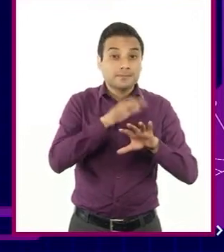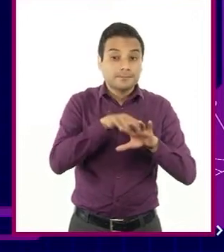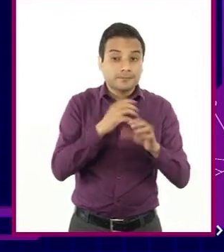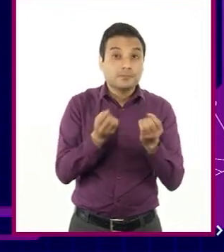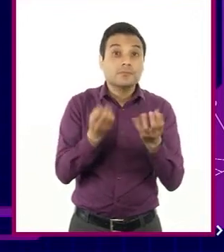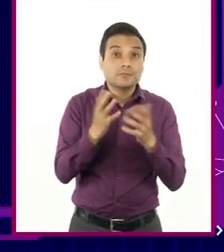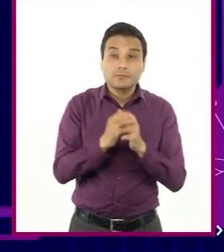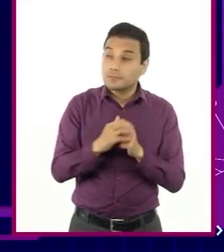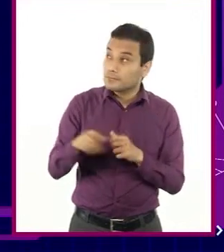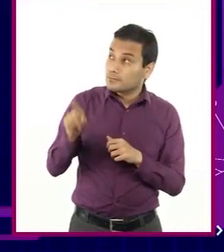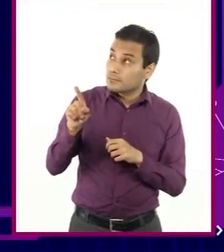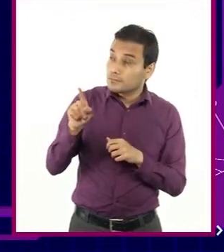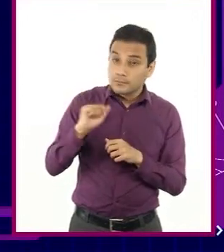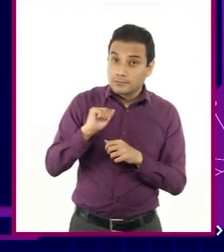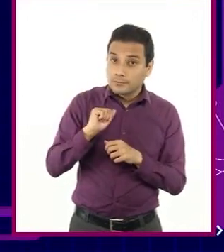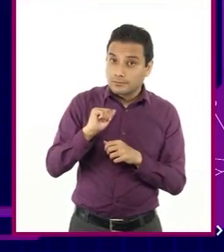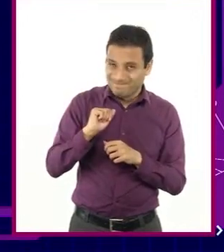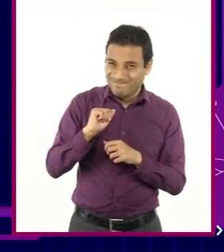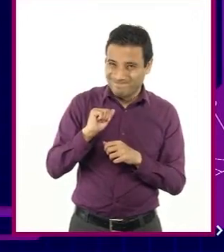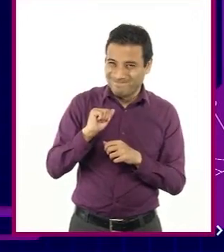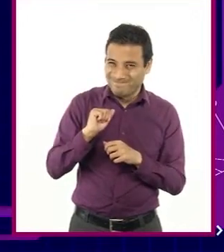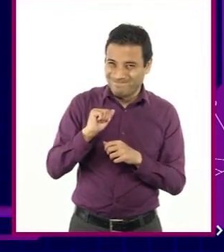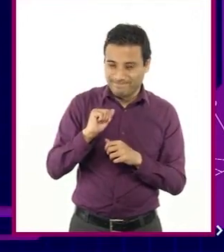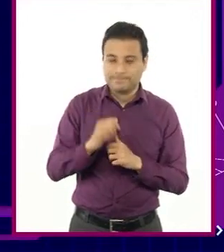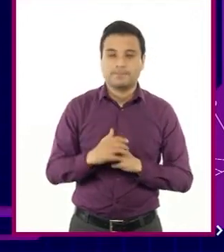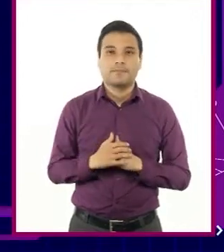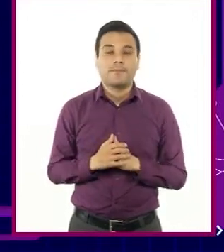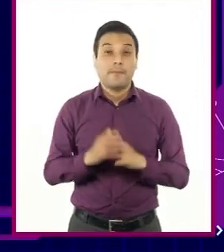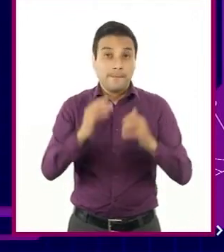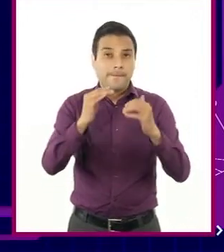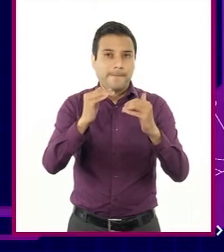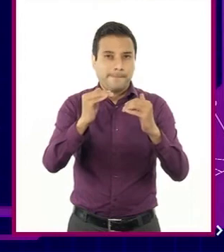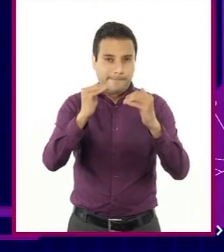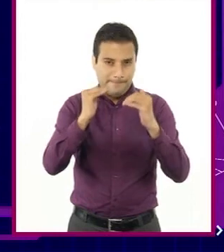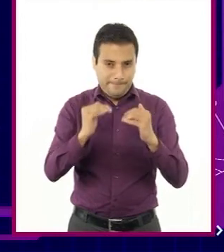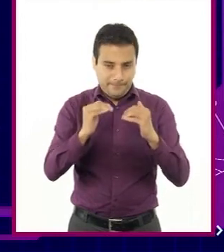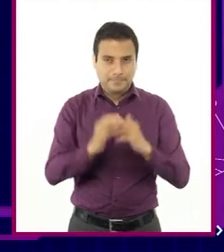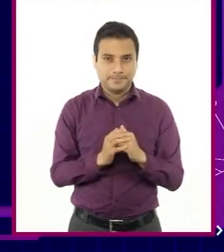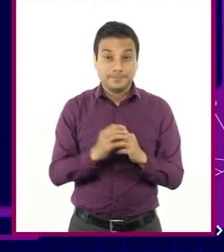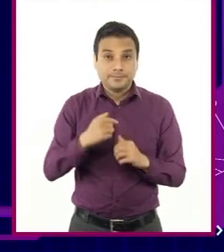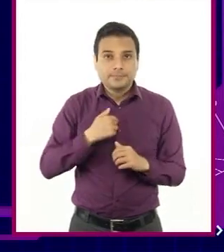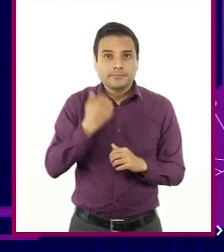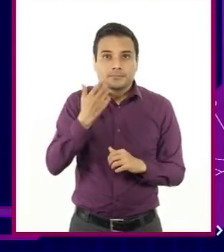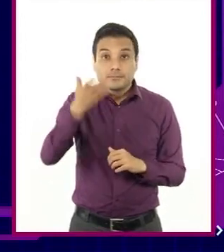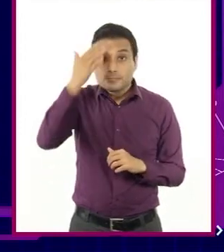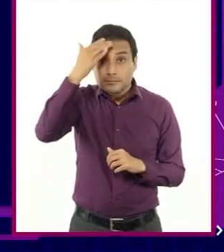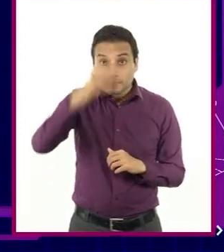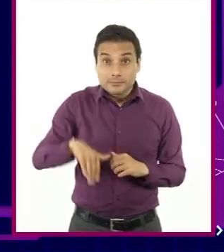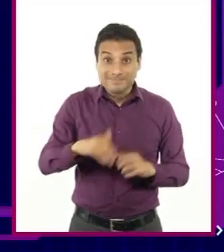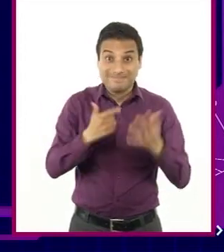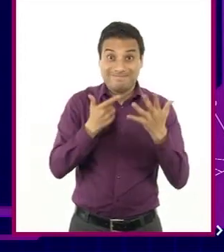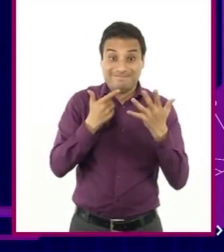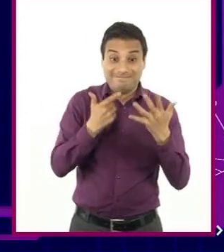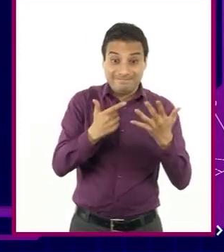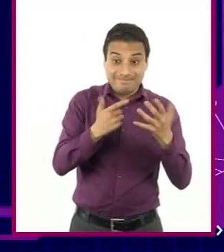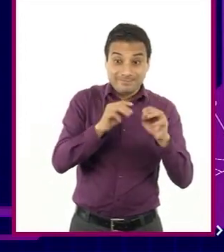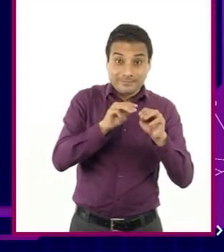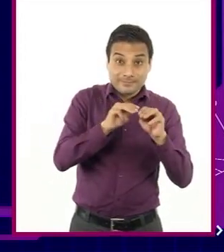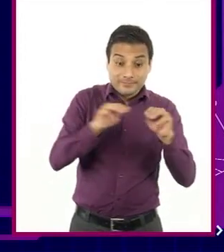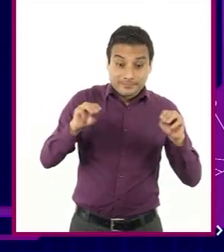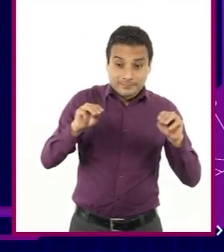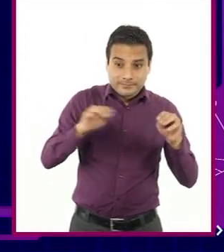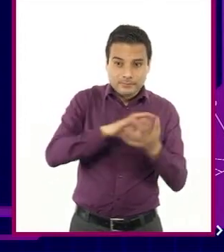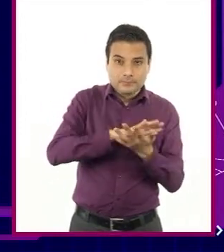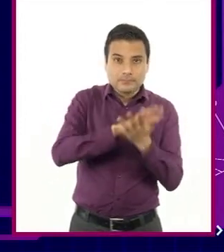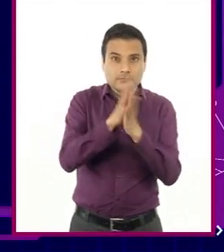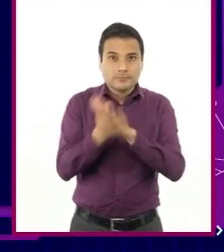a 0.3048 metros. Ahora, como se requiere saber la equivalencia de 7 metros en pies,